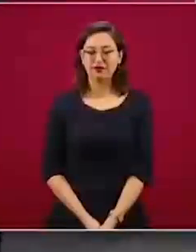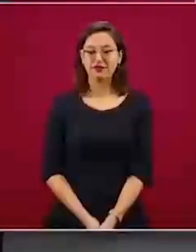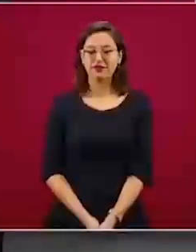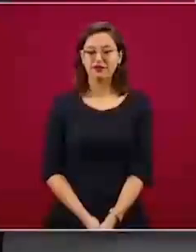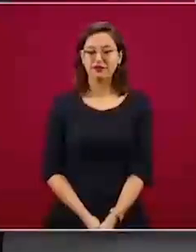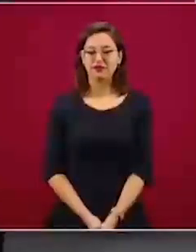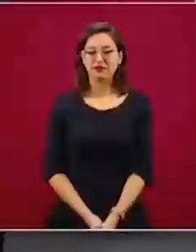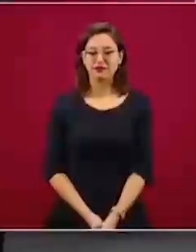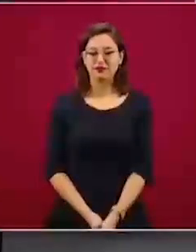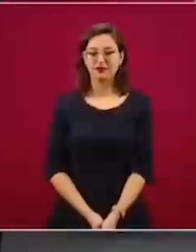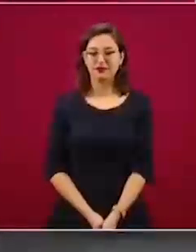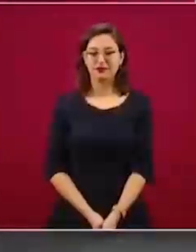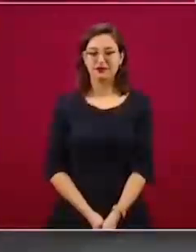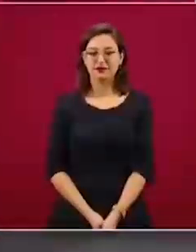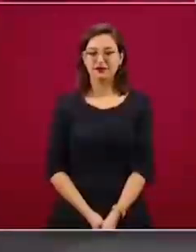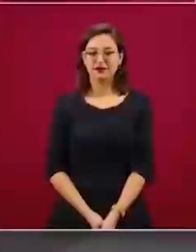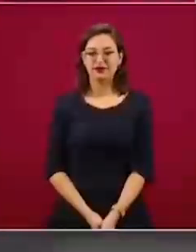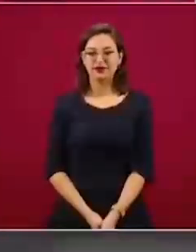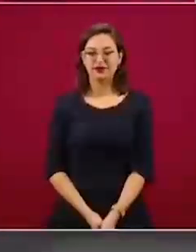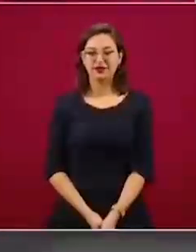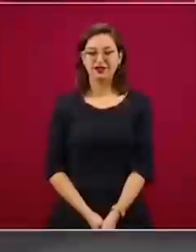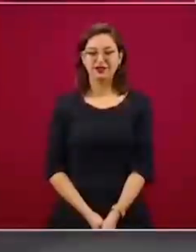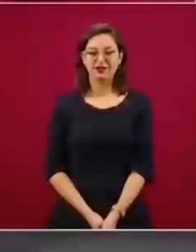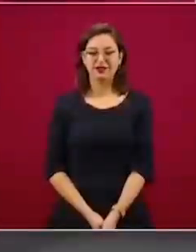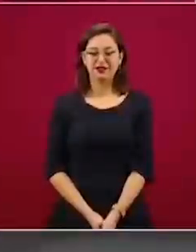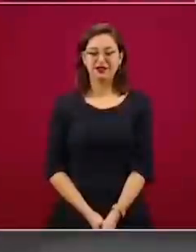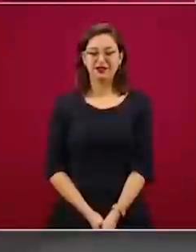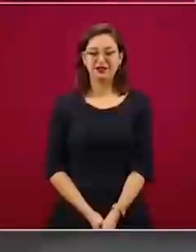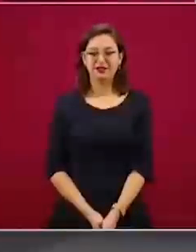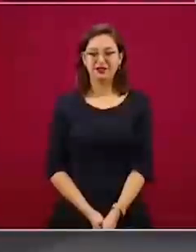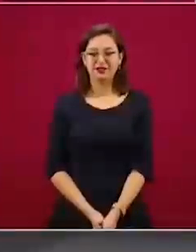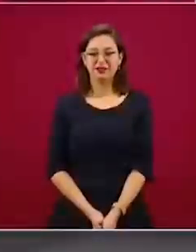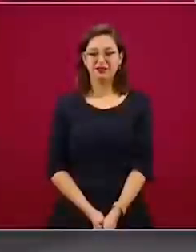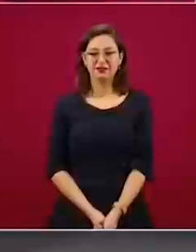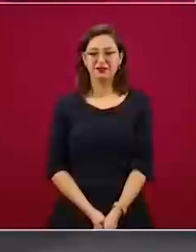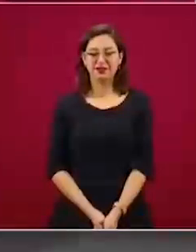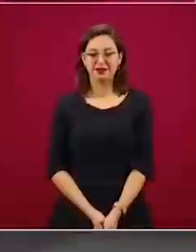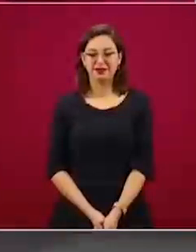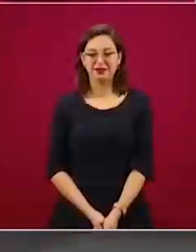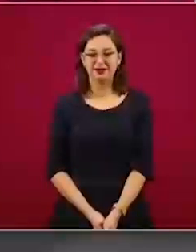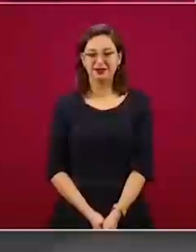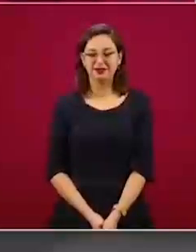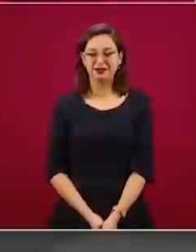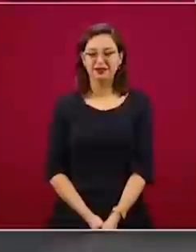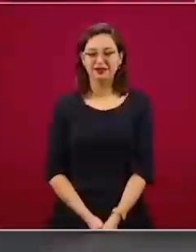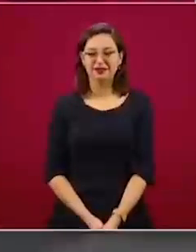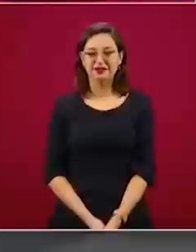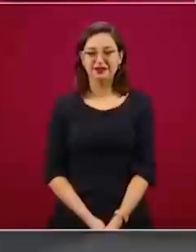Thank you.